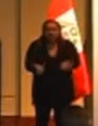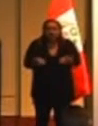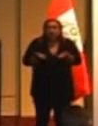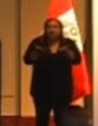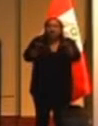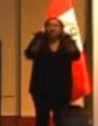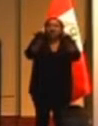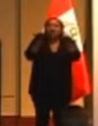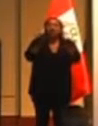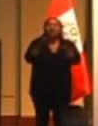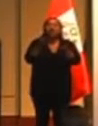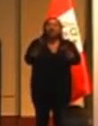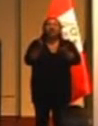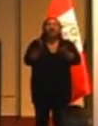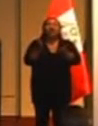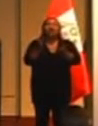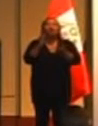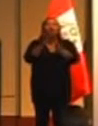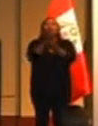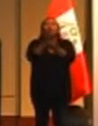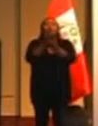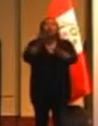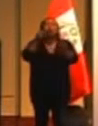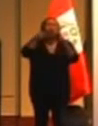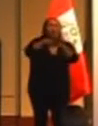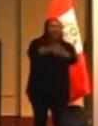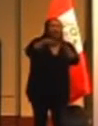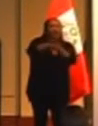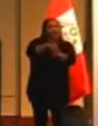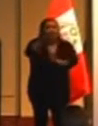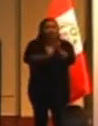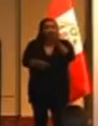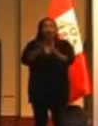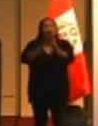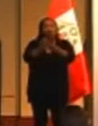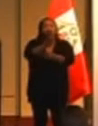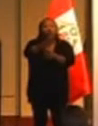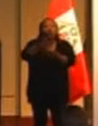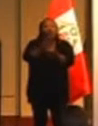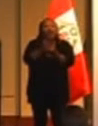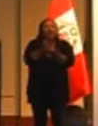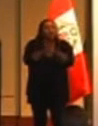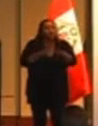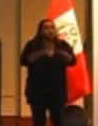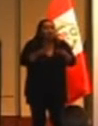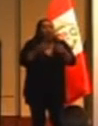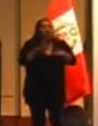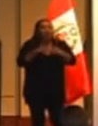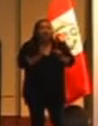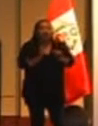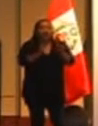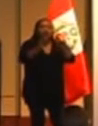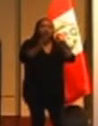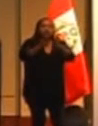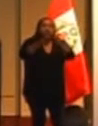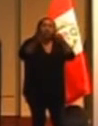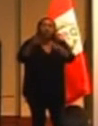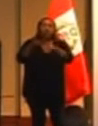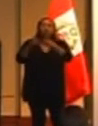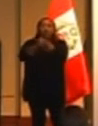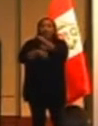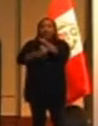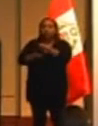crecimiento de situaciones de homicidios también en algunas ciudades y que esto puede seguir creciendo en el resto del